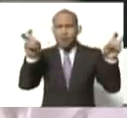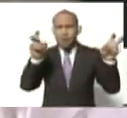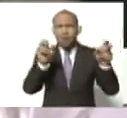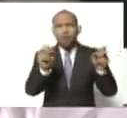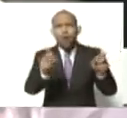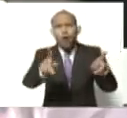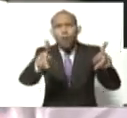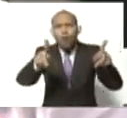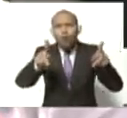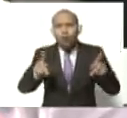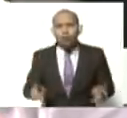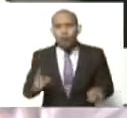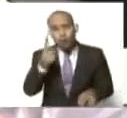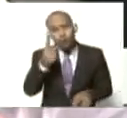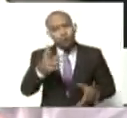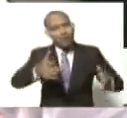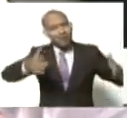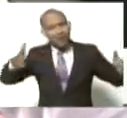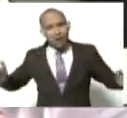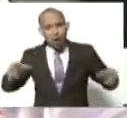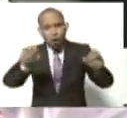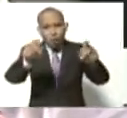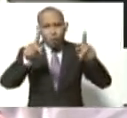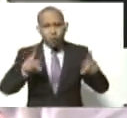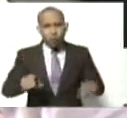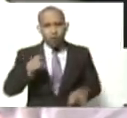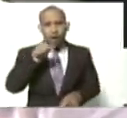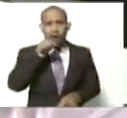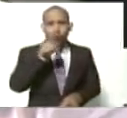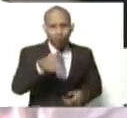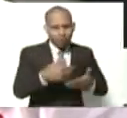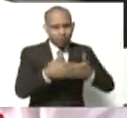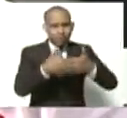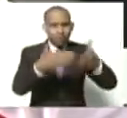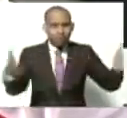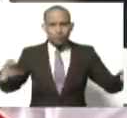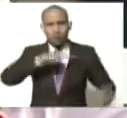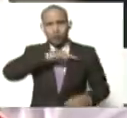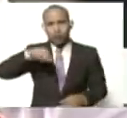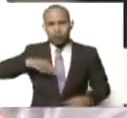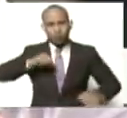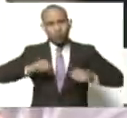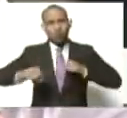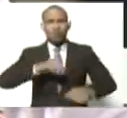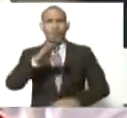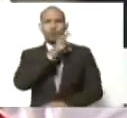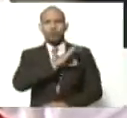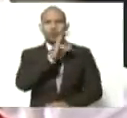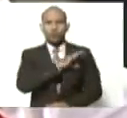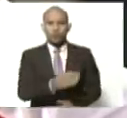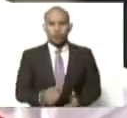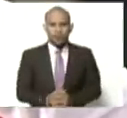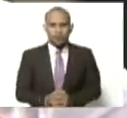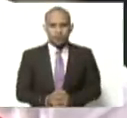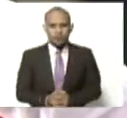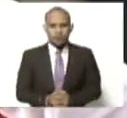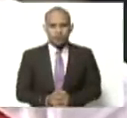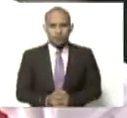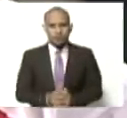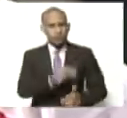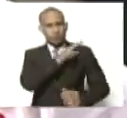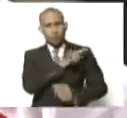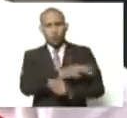oportunidad. Sin duda es una gran oportunidad que usted ha abierto para los movimientos sociales, para el poder